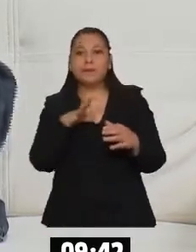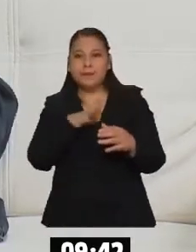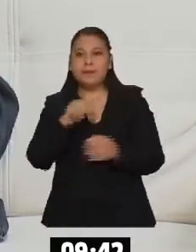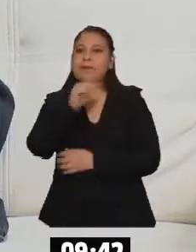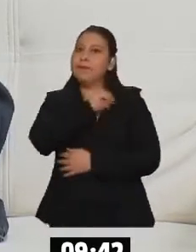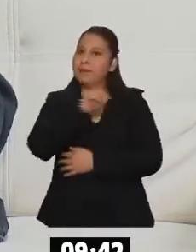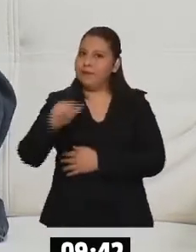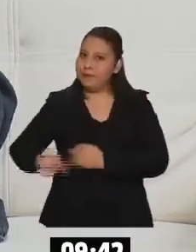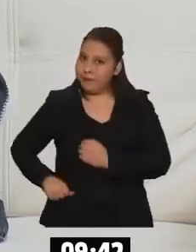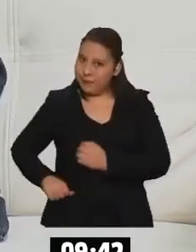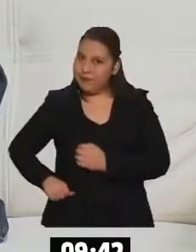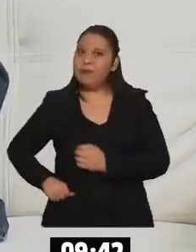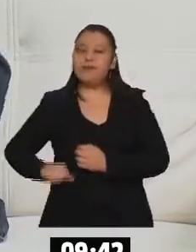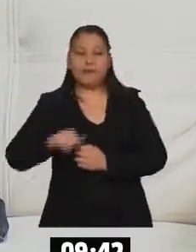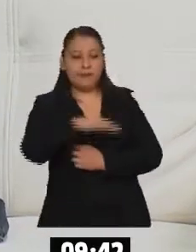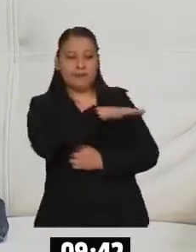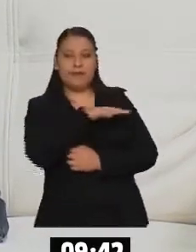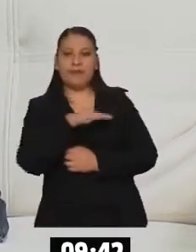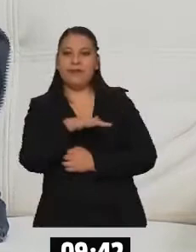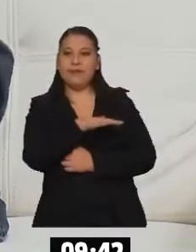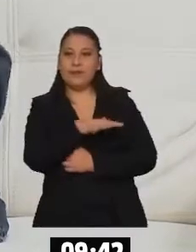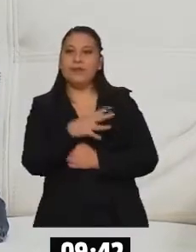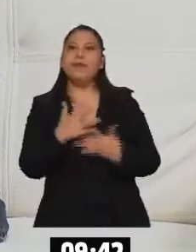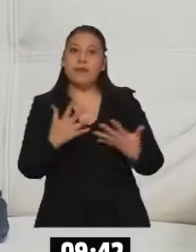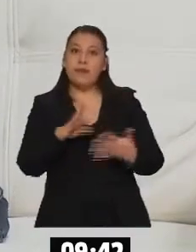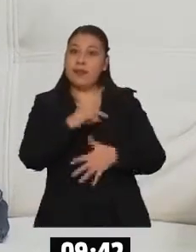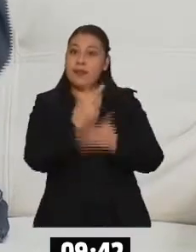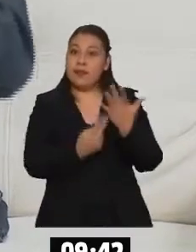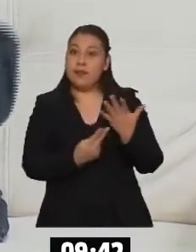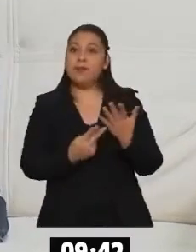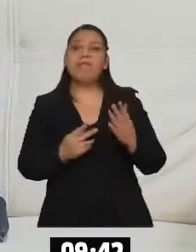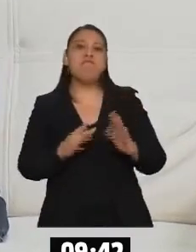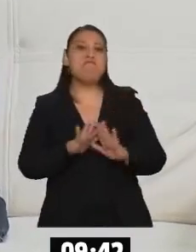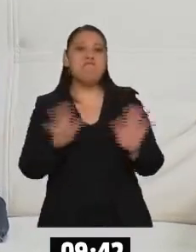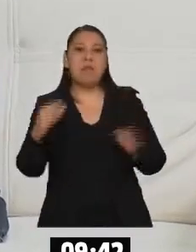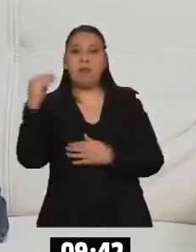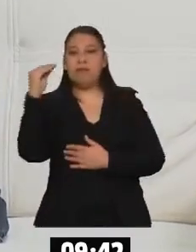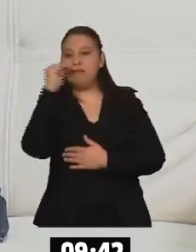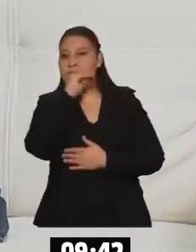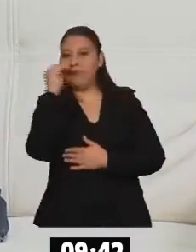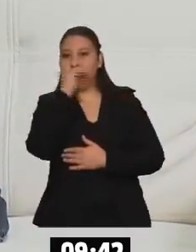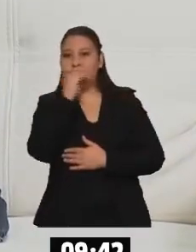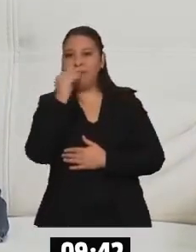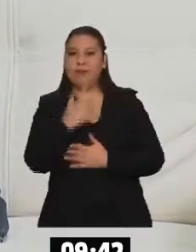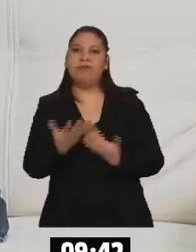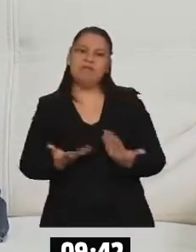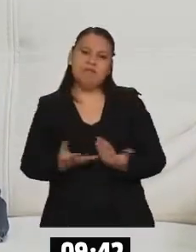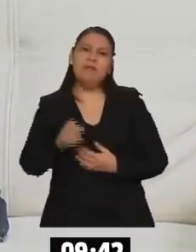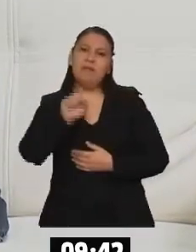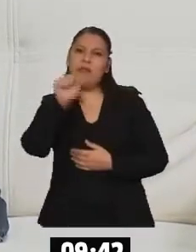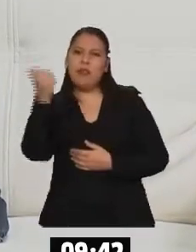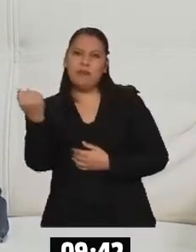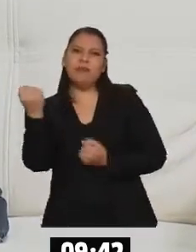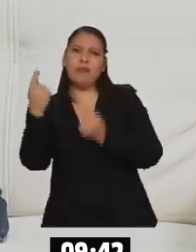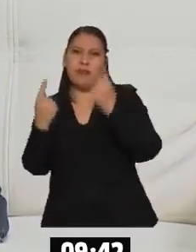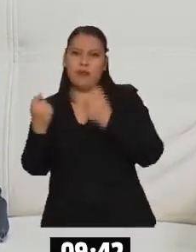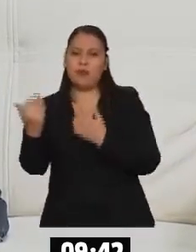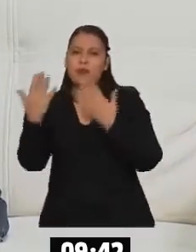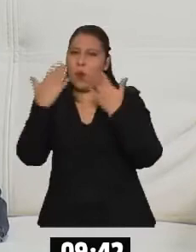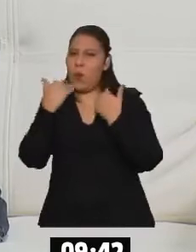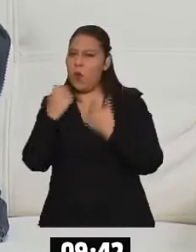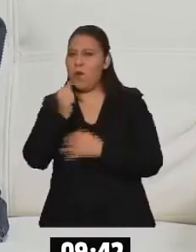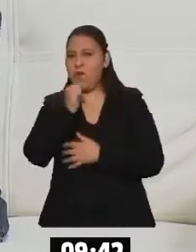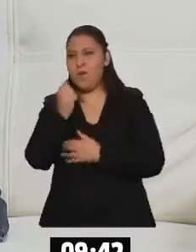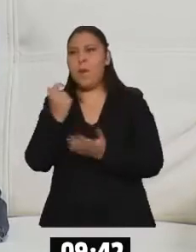donde son este proyecto es absolutamente gratis en otras está el 50 por ciento